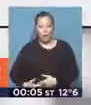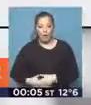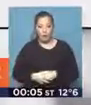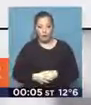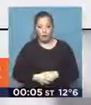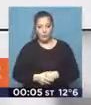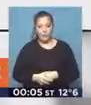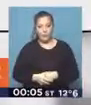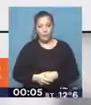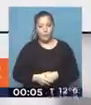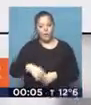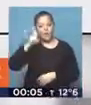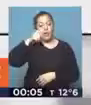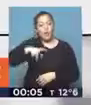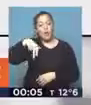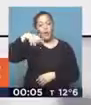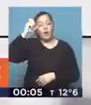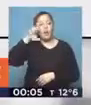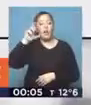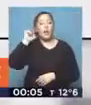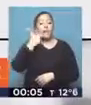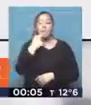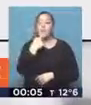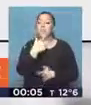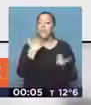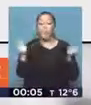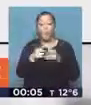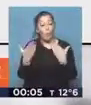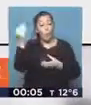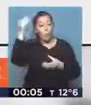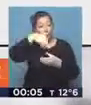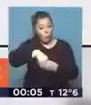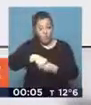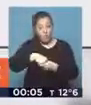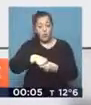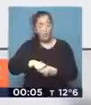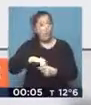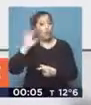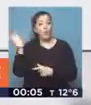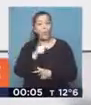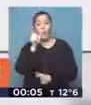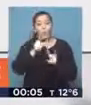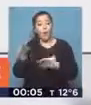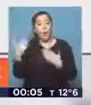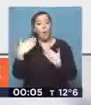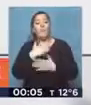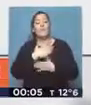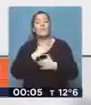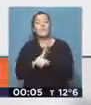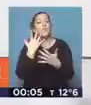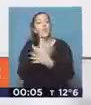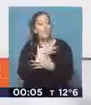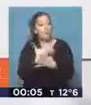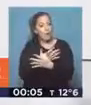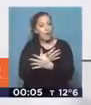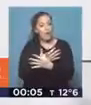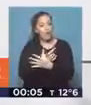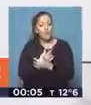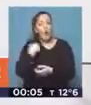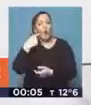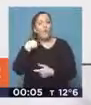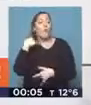ente regulador enargás afirma que en esos encuentros pueden participar todos aquellos que puedan sentirse afectados manifiesten su